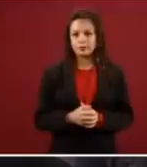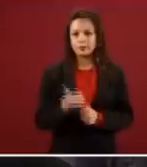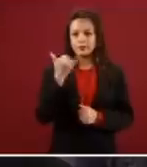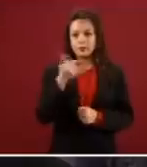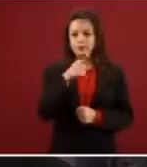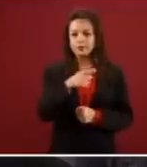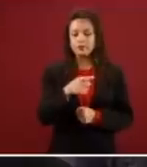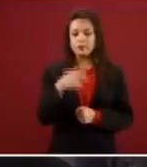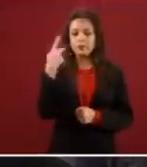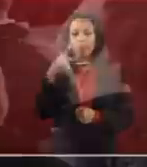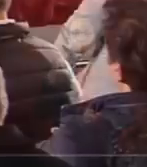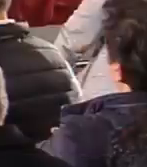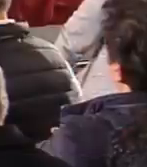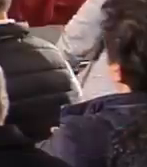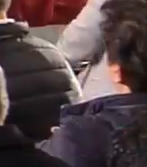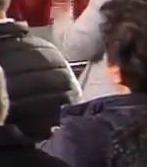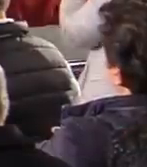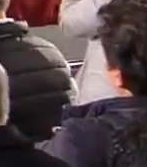baches, que